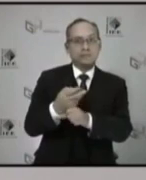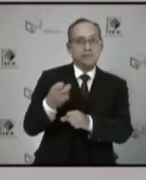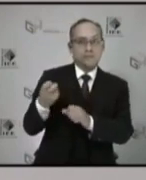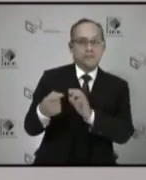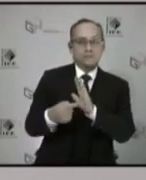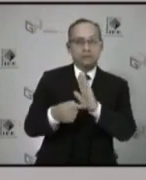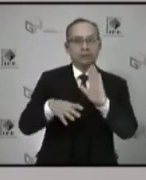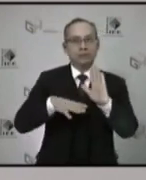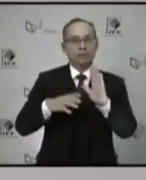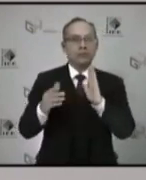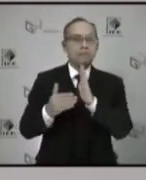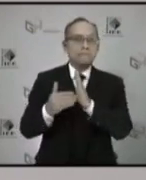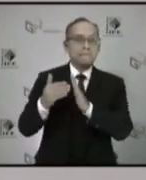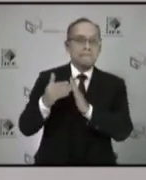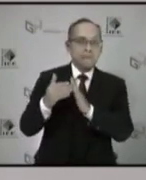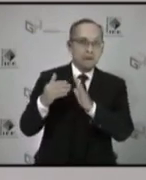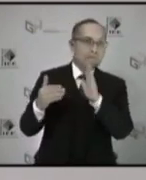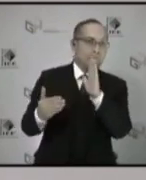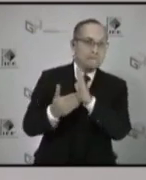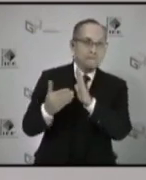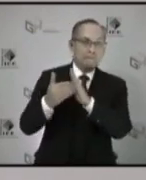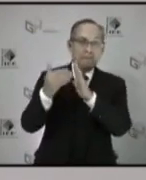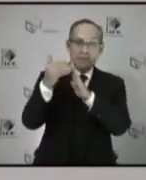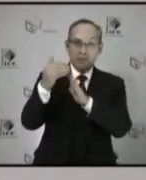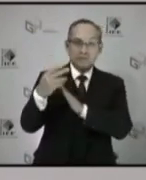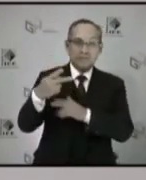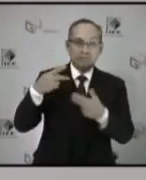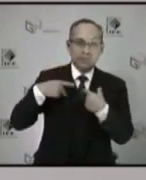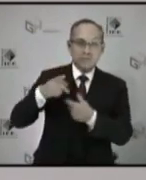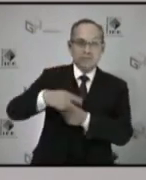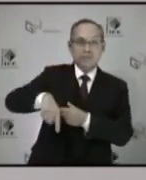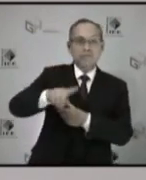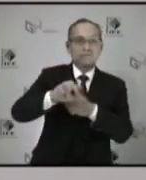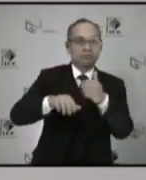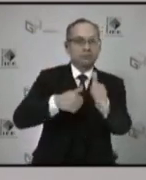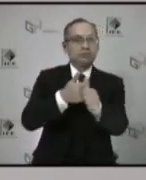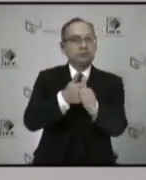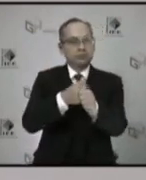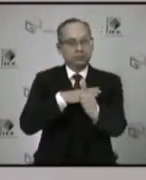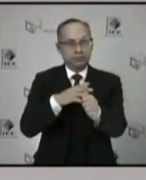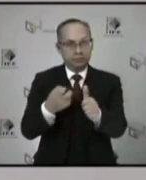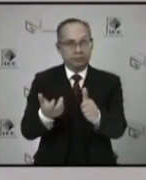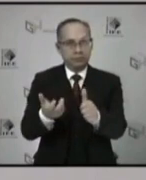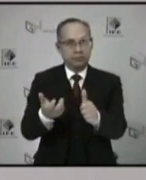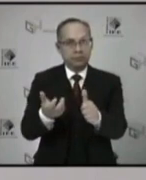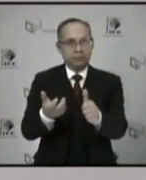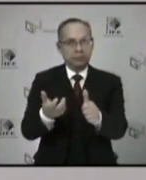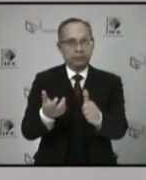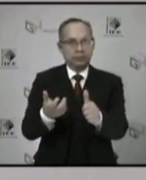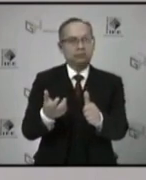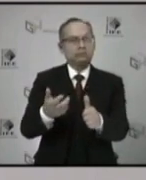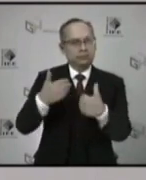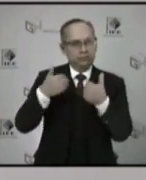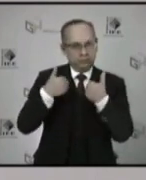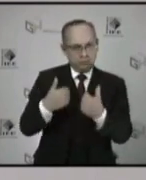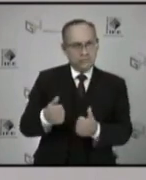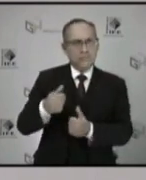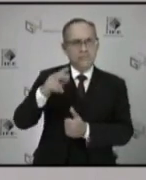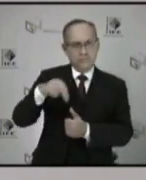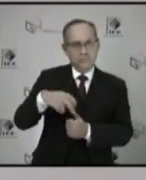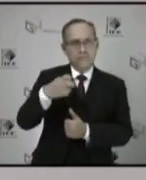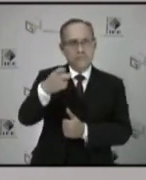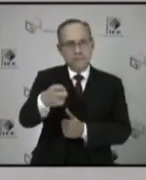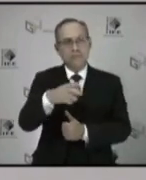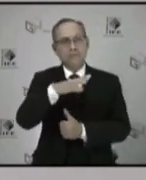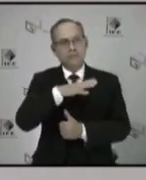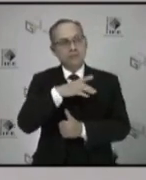millones de personas, porque estamos convencidos que atendiendo las causas más sensibles, los reclamos